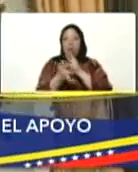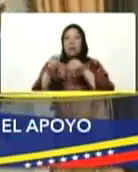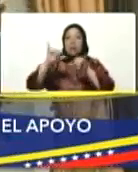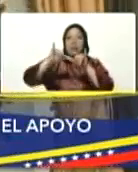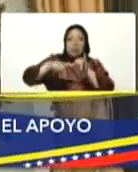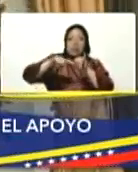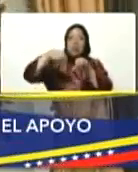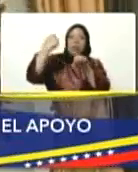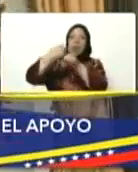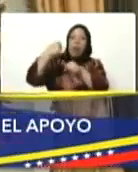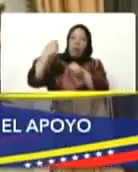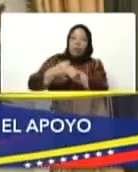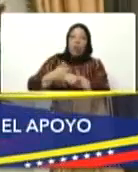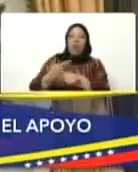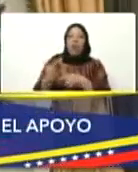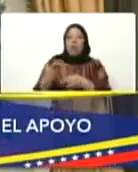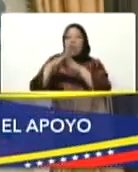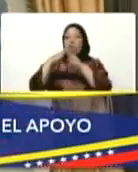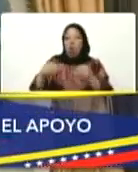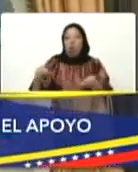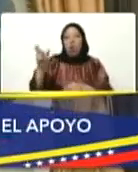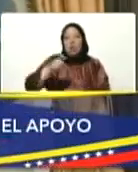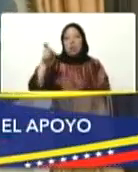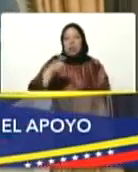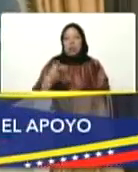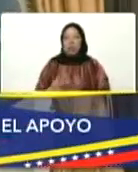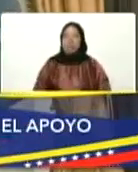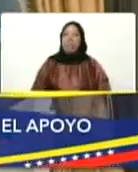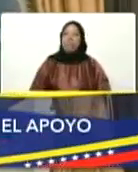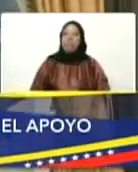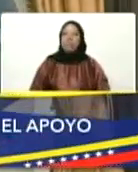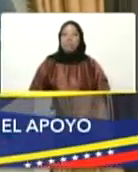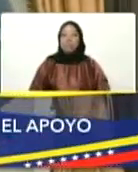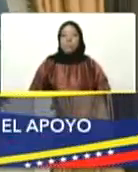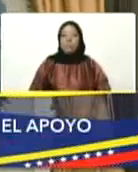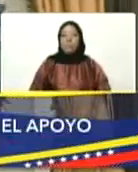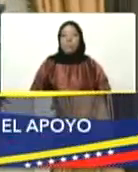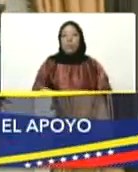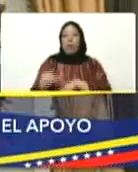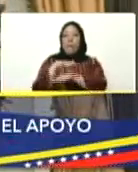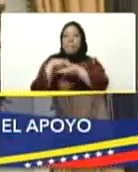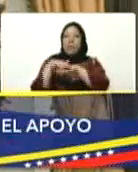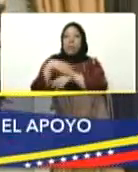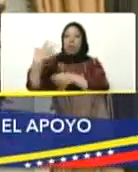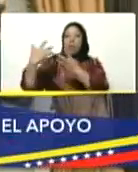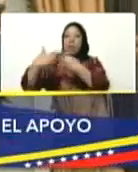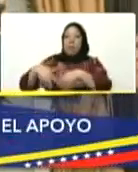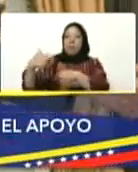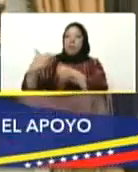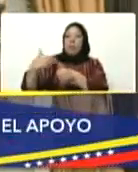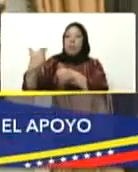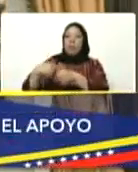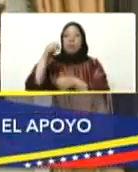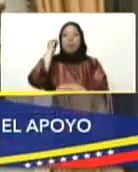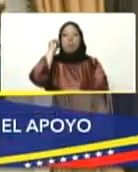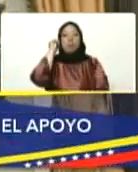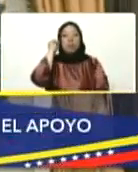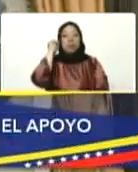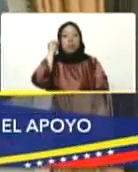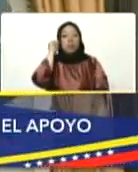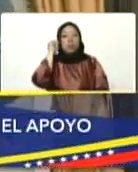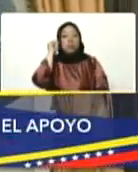de trabajadores, de trabajadoras. Señor ministro de Petróleo, Tarek, señor presidente de